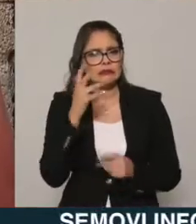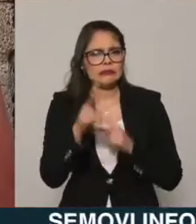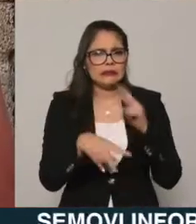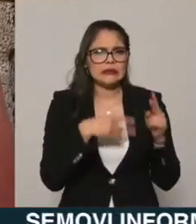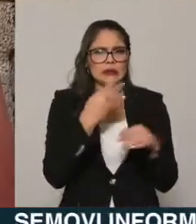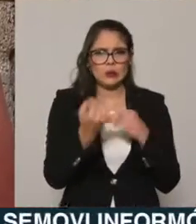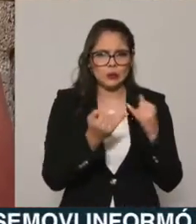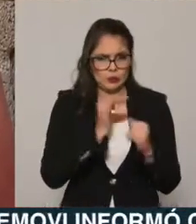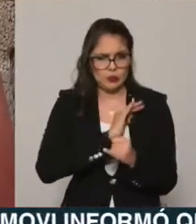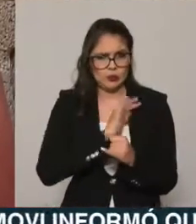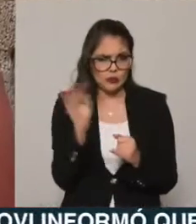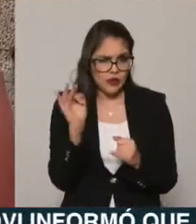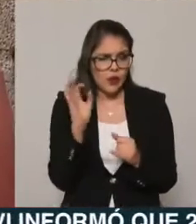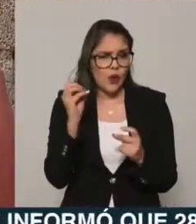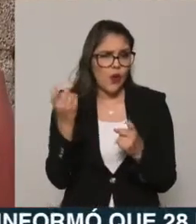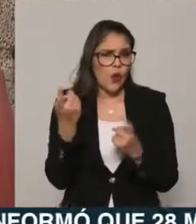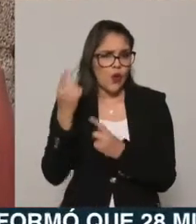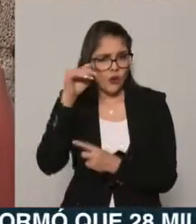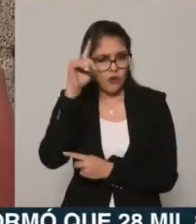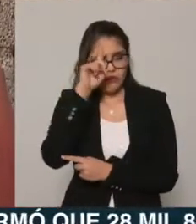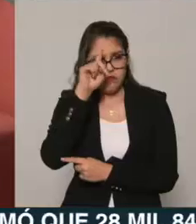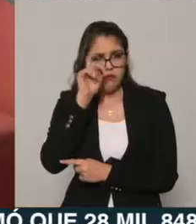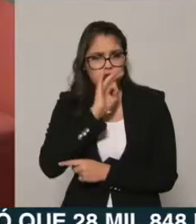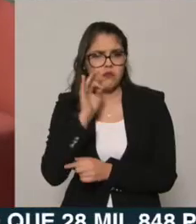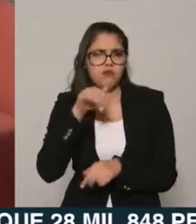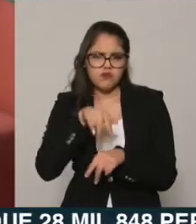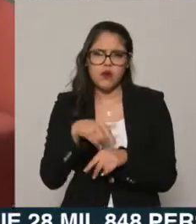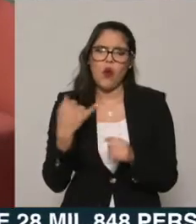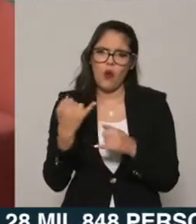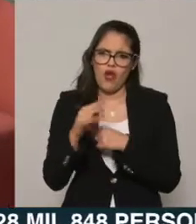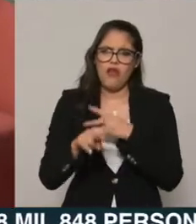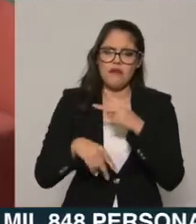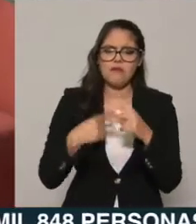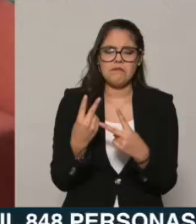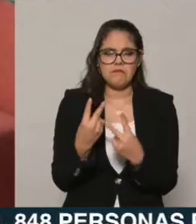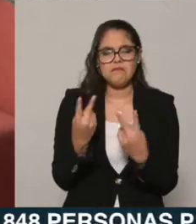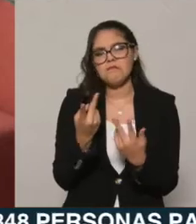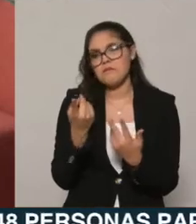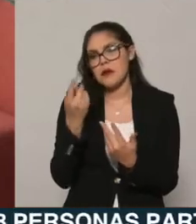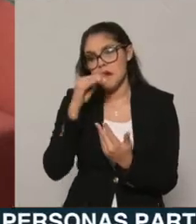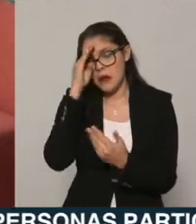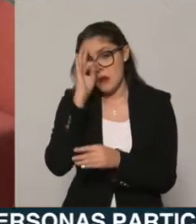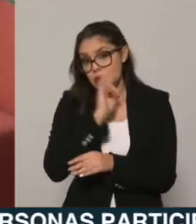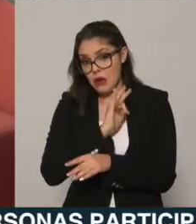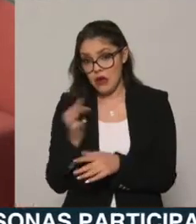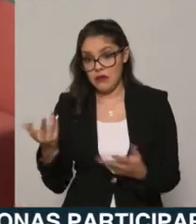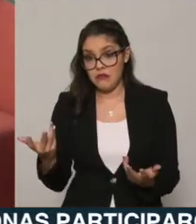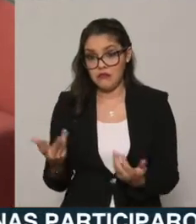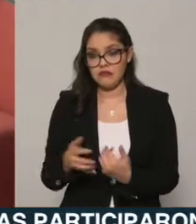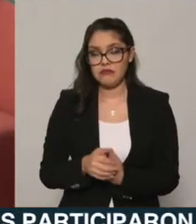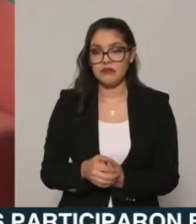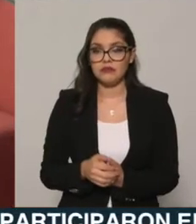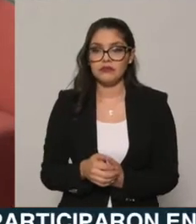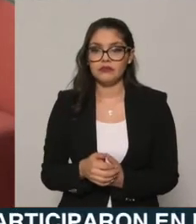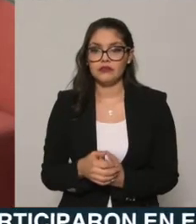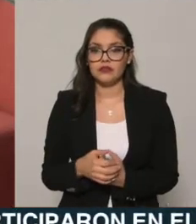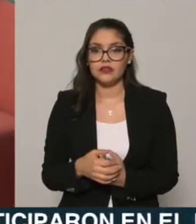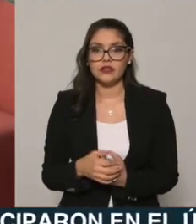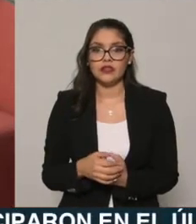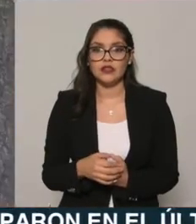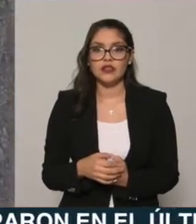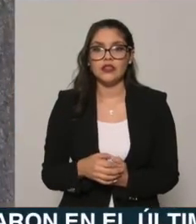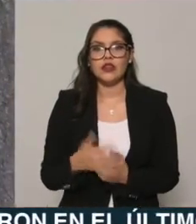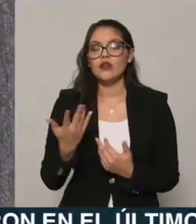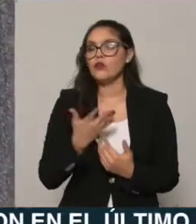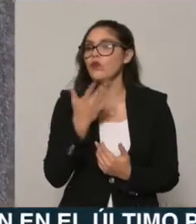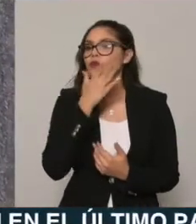posteriores, podrán hacerlo. Si alguien del público quiere sumarse a esta actividad y acompañarlos a ustedes, ¿es posible? No, porque